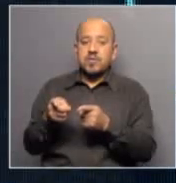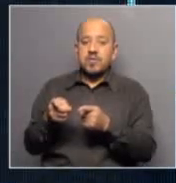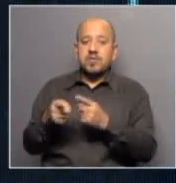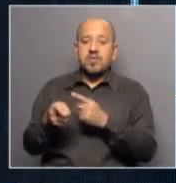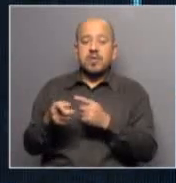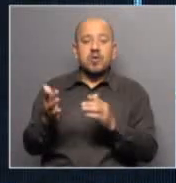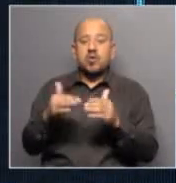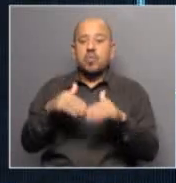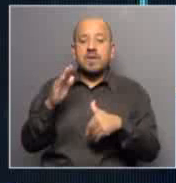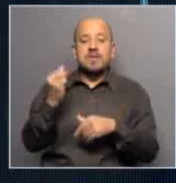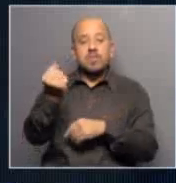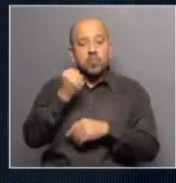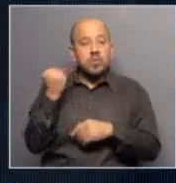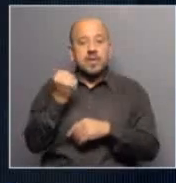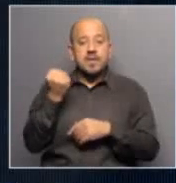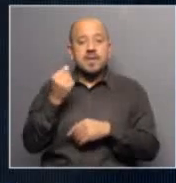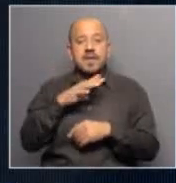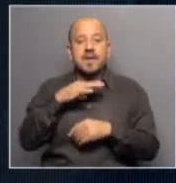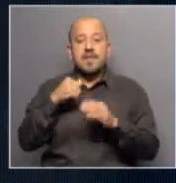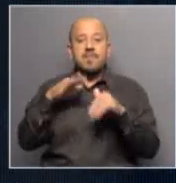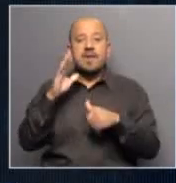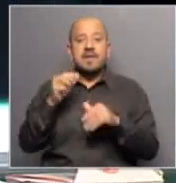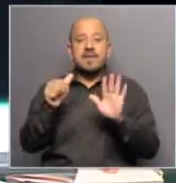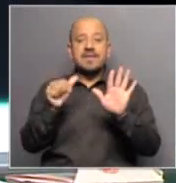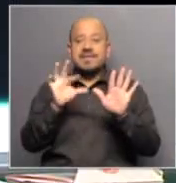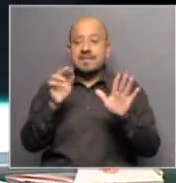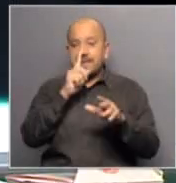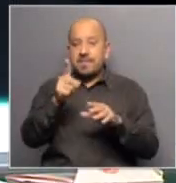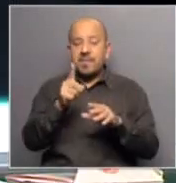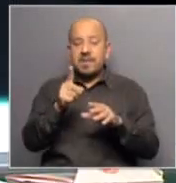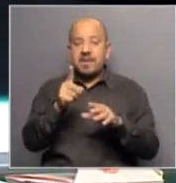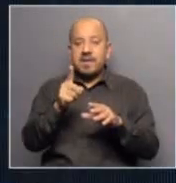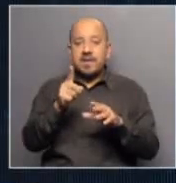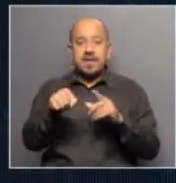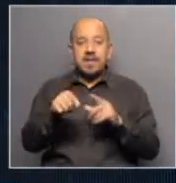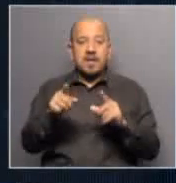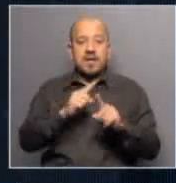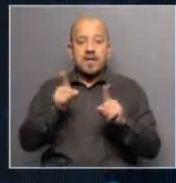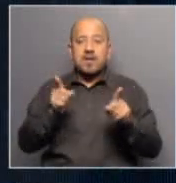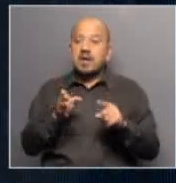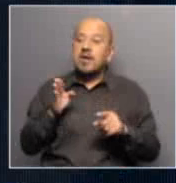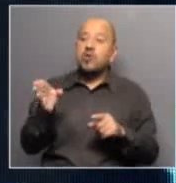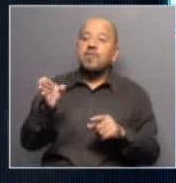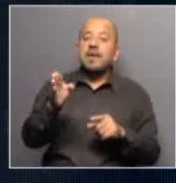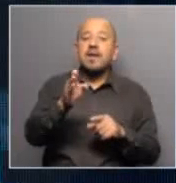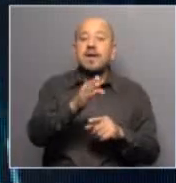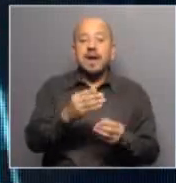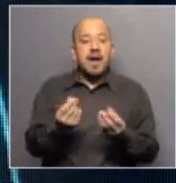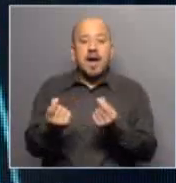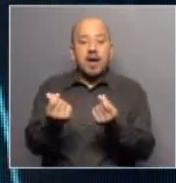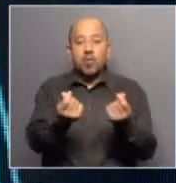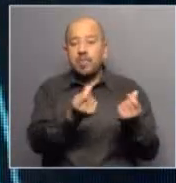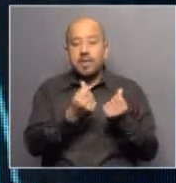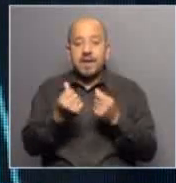Lo más importante es que hay más de 60.000 uruguayos y uruguayas que no concurren a las bocas de